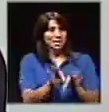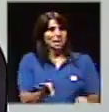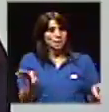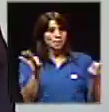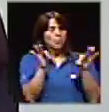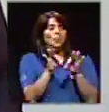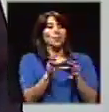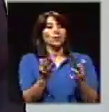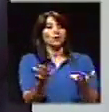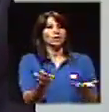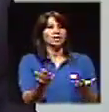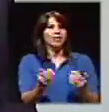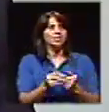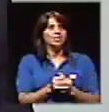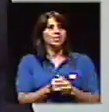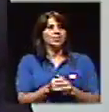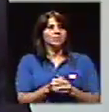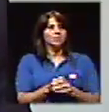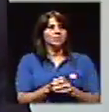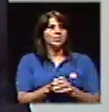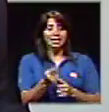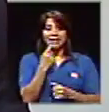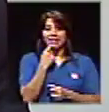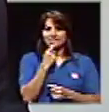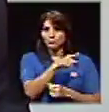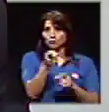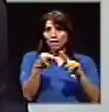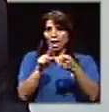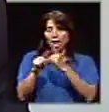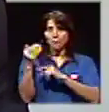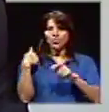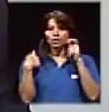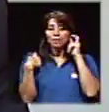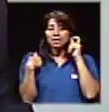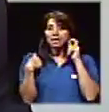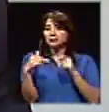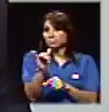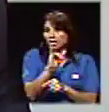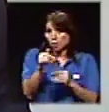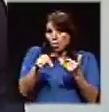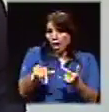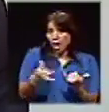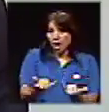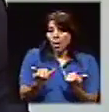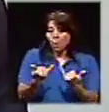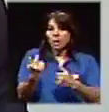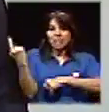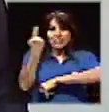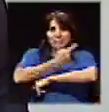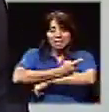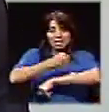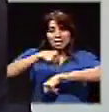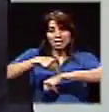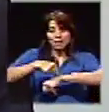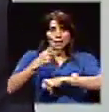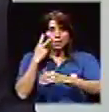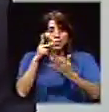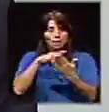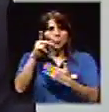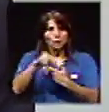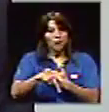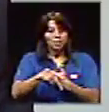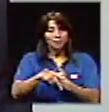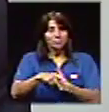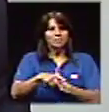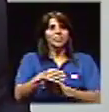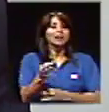tan sólida, le decimos a las amigas y amigos que en las mismas circunstancias y tiempos en las cuales nos han acompañado, les